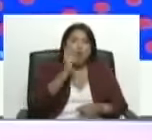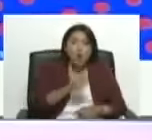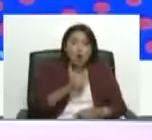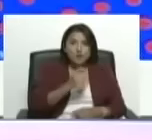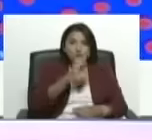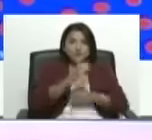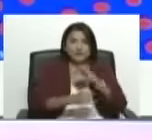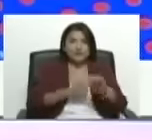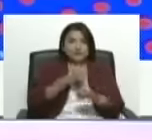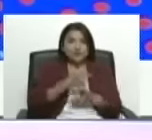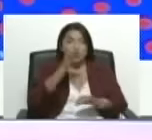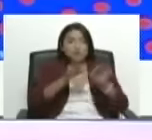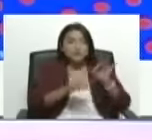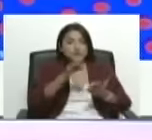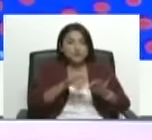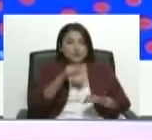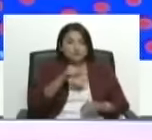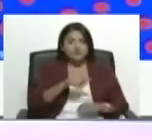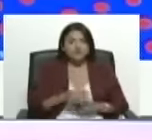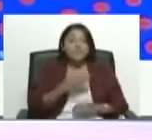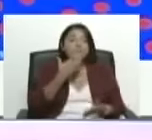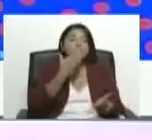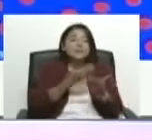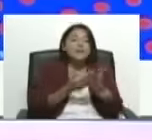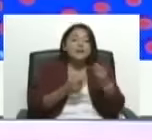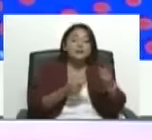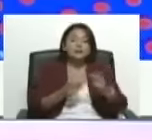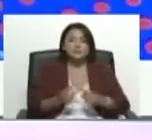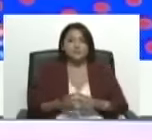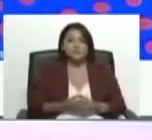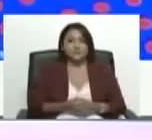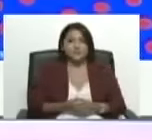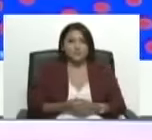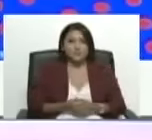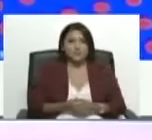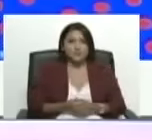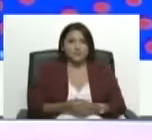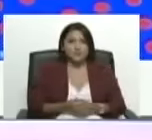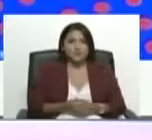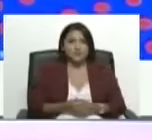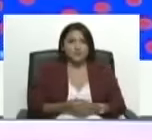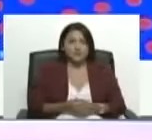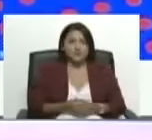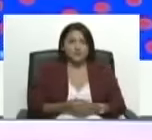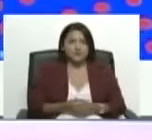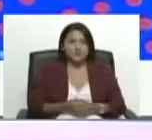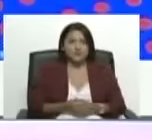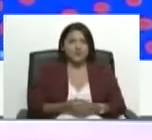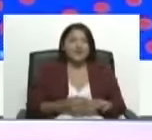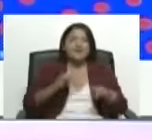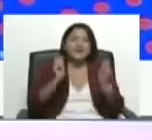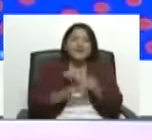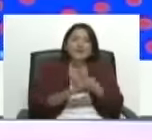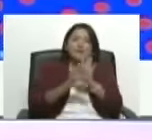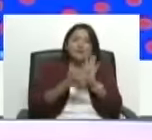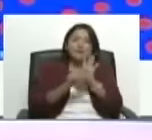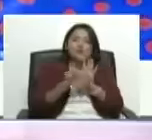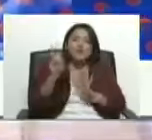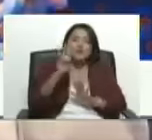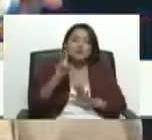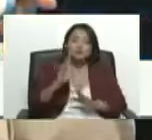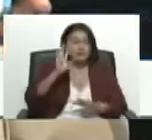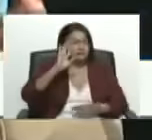este caso a la Corte Internacional de Justicia, pide que derogue la Constitución de la República Bolivariana de Venezuela.